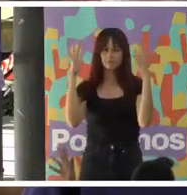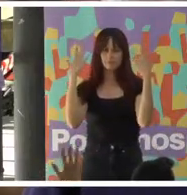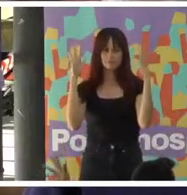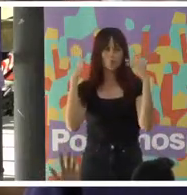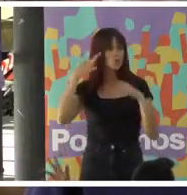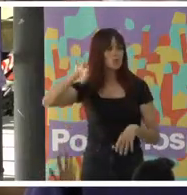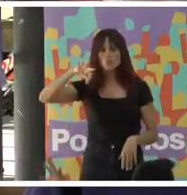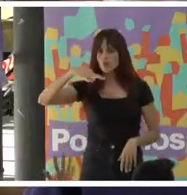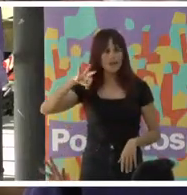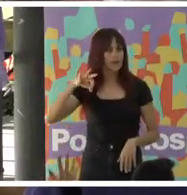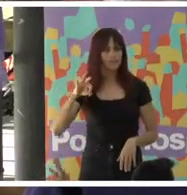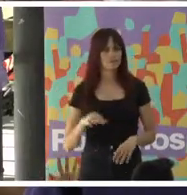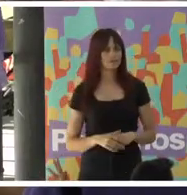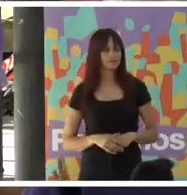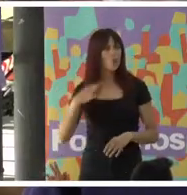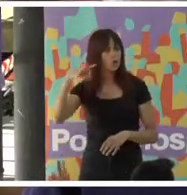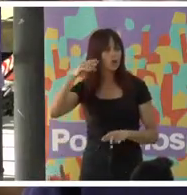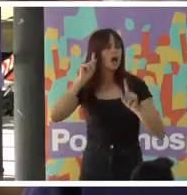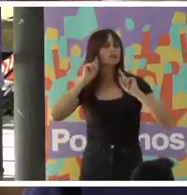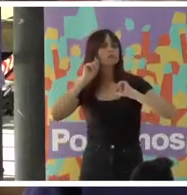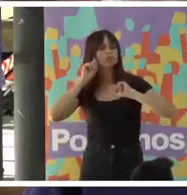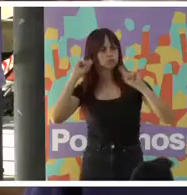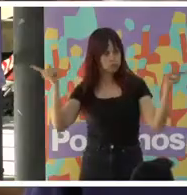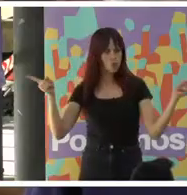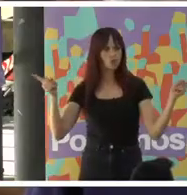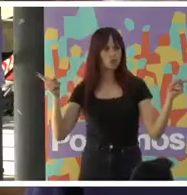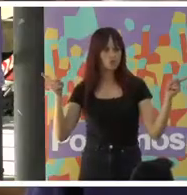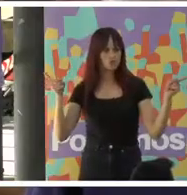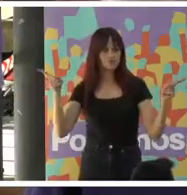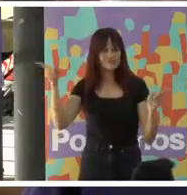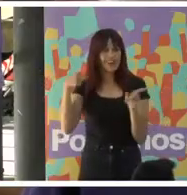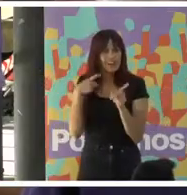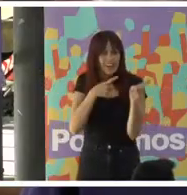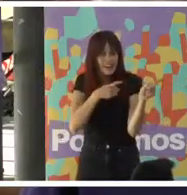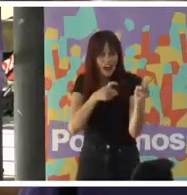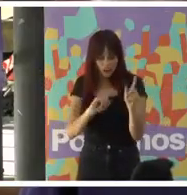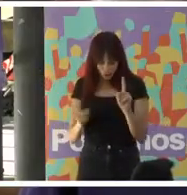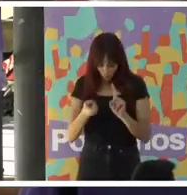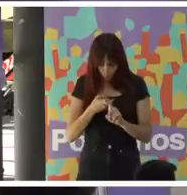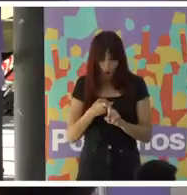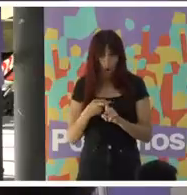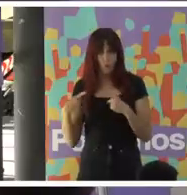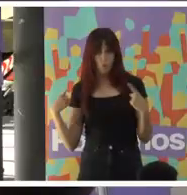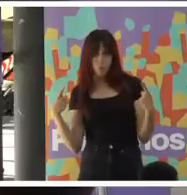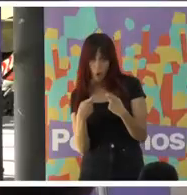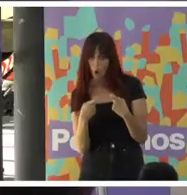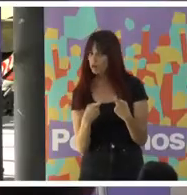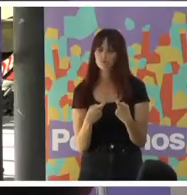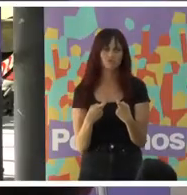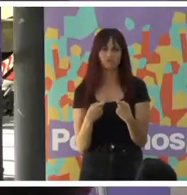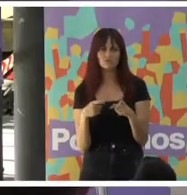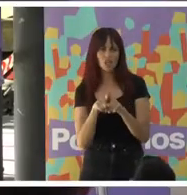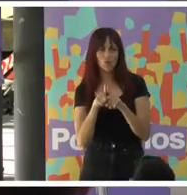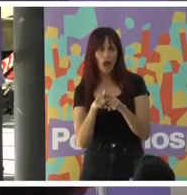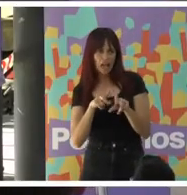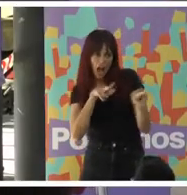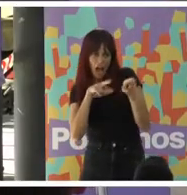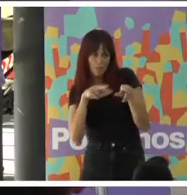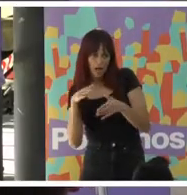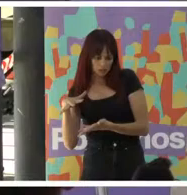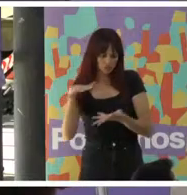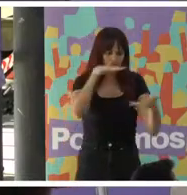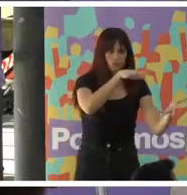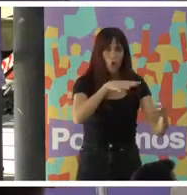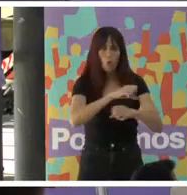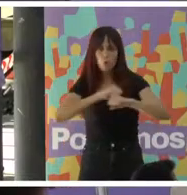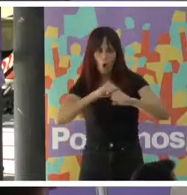La única que se atrevió a decir que aquella guerra no se resolvía en el campo de batalla, no se resolvía enviando más armas, enviando